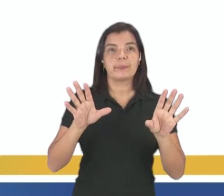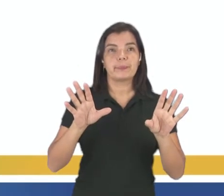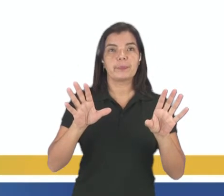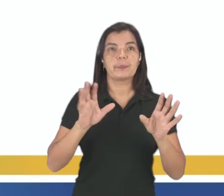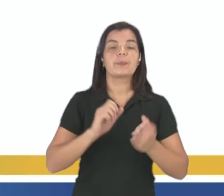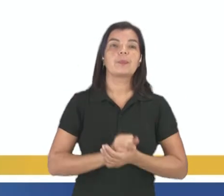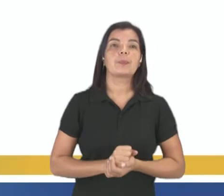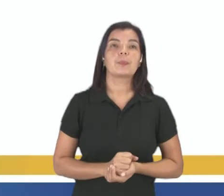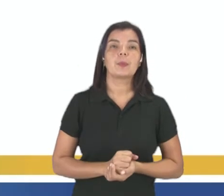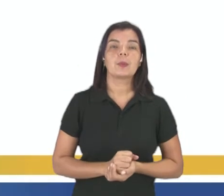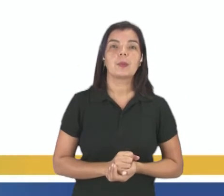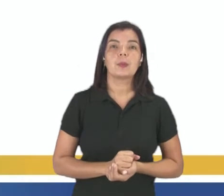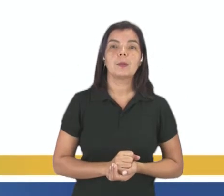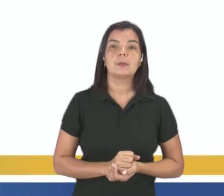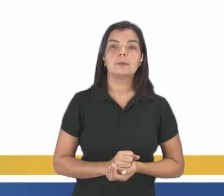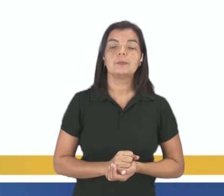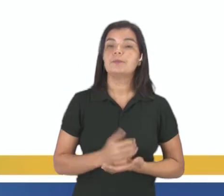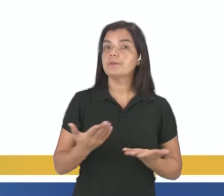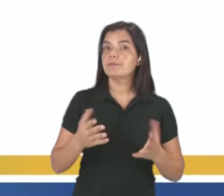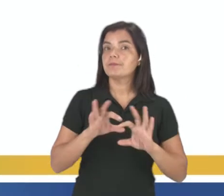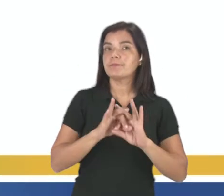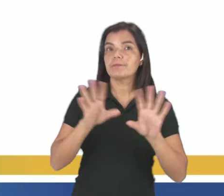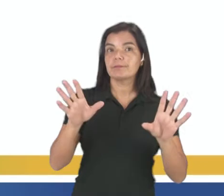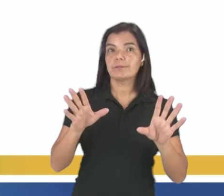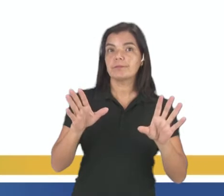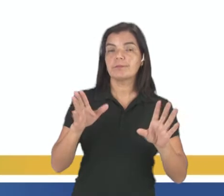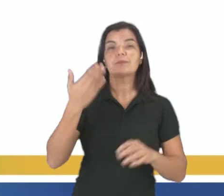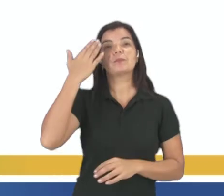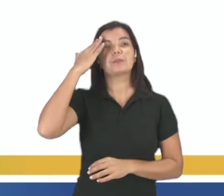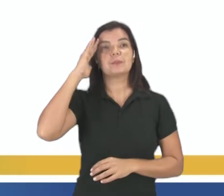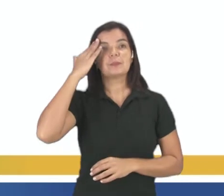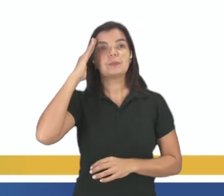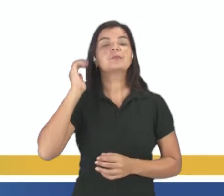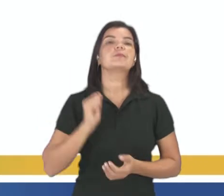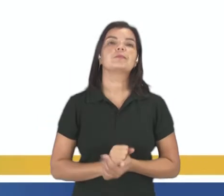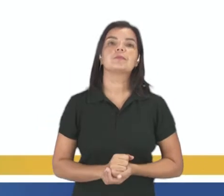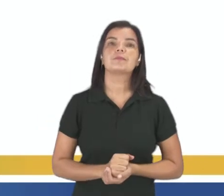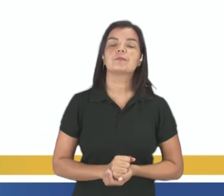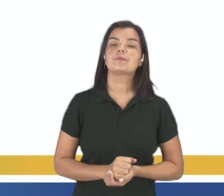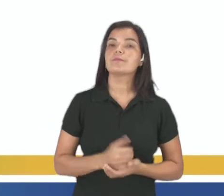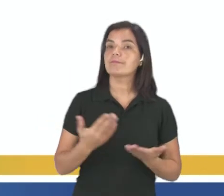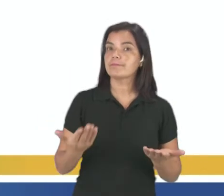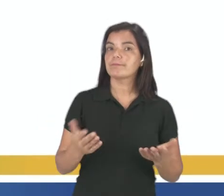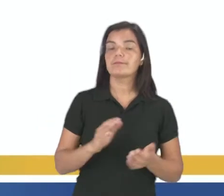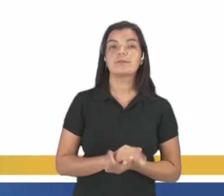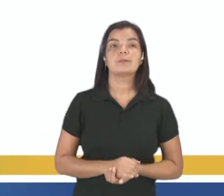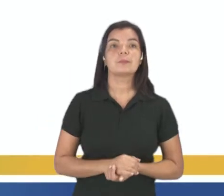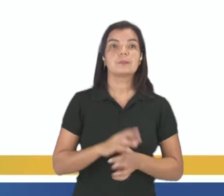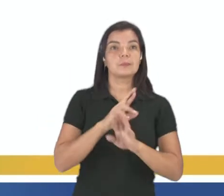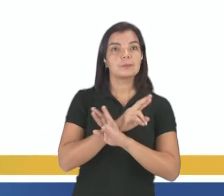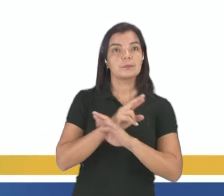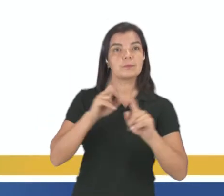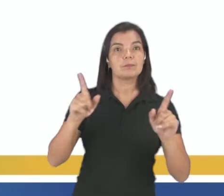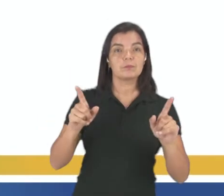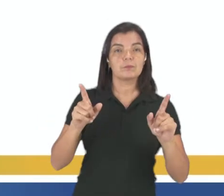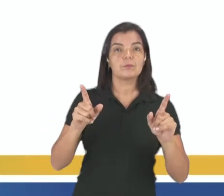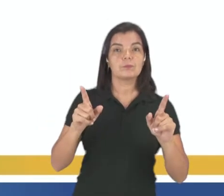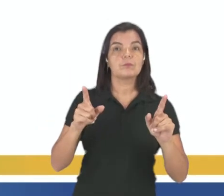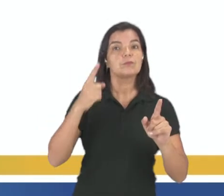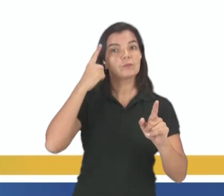sobre algo, perdón. Estando libre de dobles interpretaciones, recuerden eso, no tiene